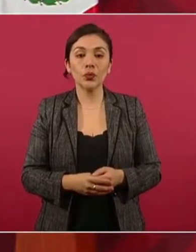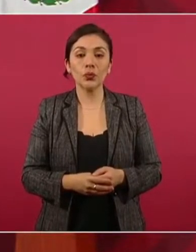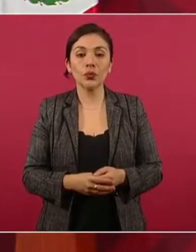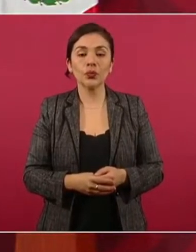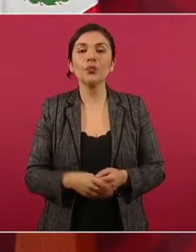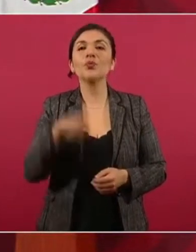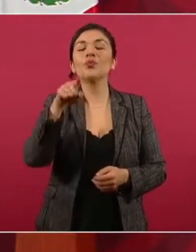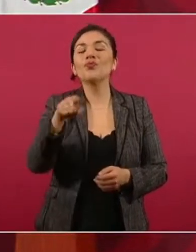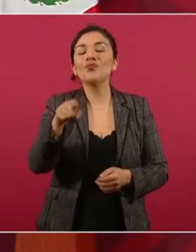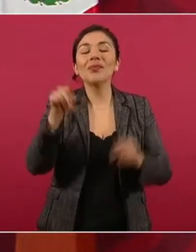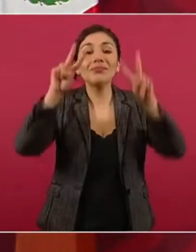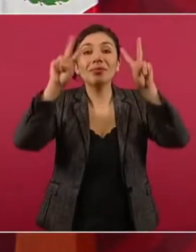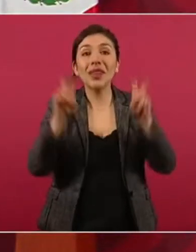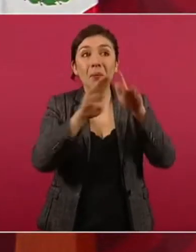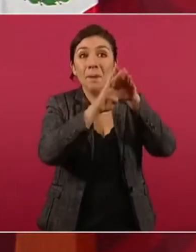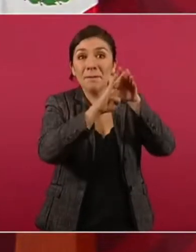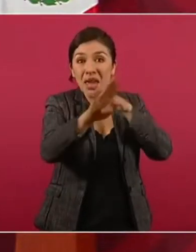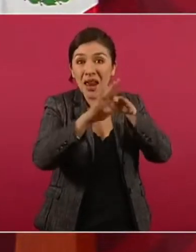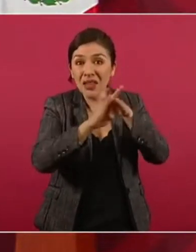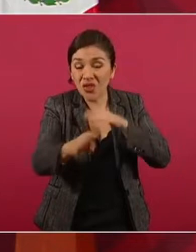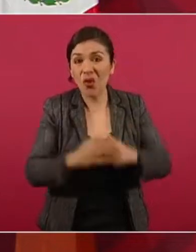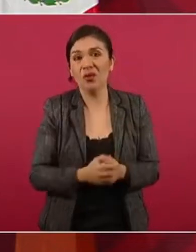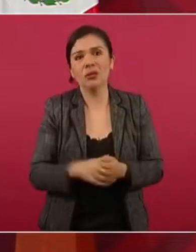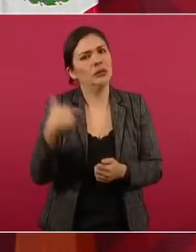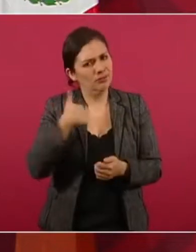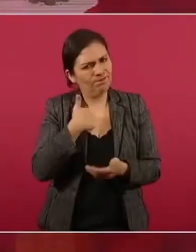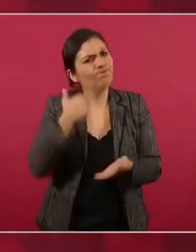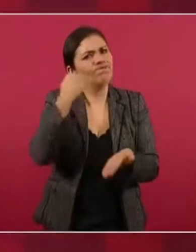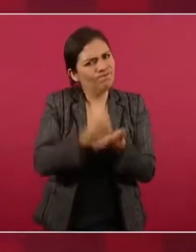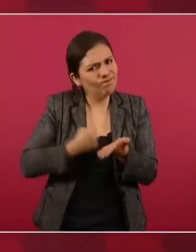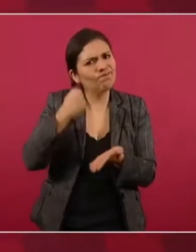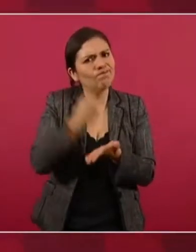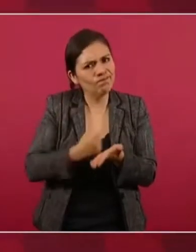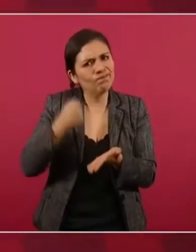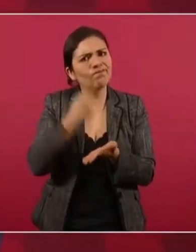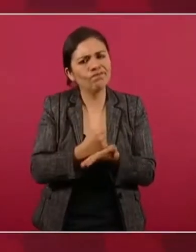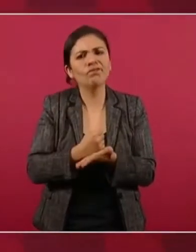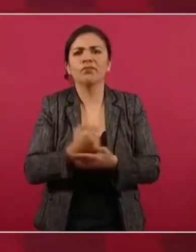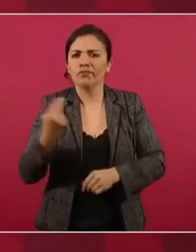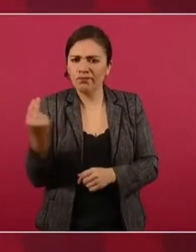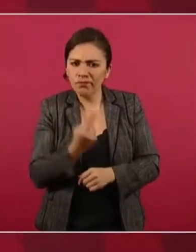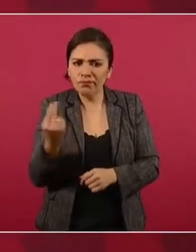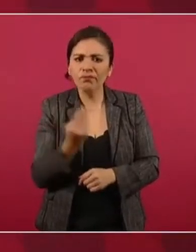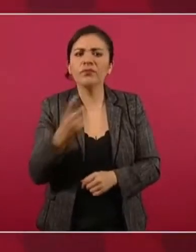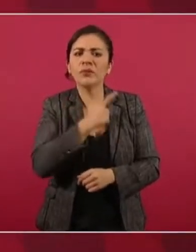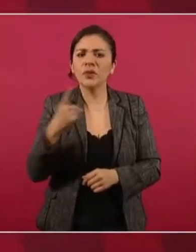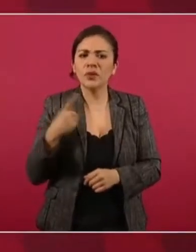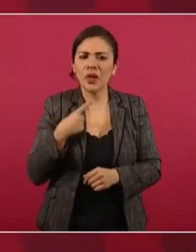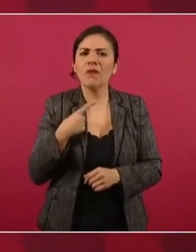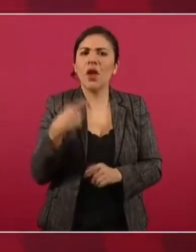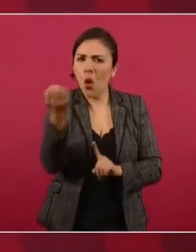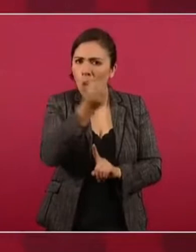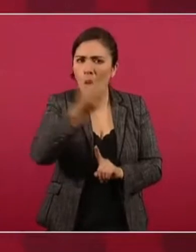El tema migratorio, mi insistencia en que hay que ordenar el